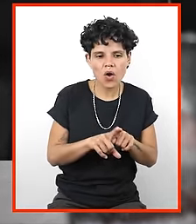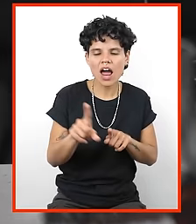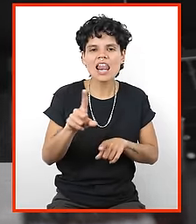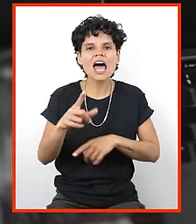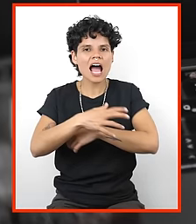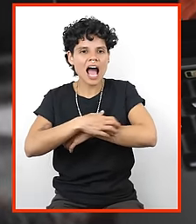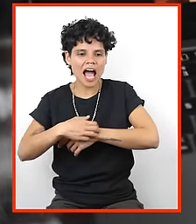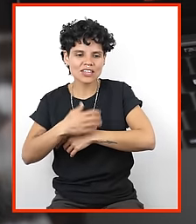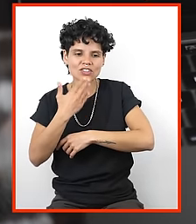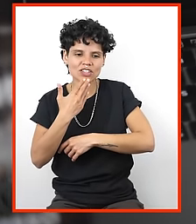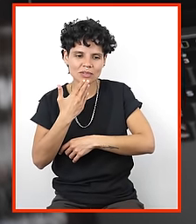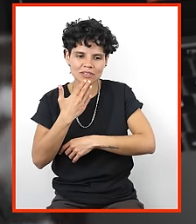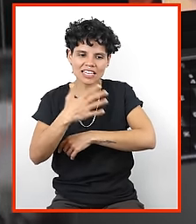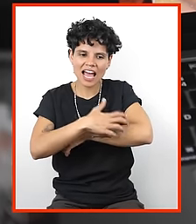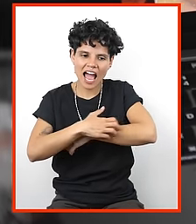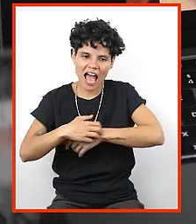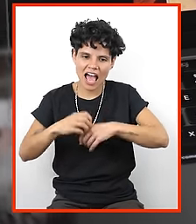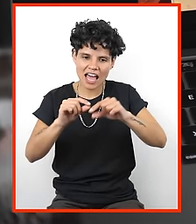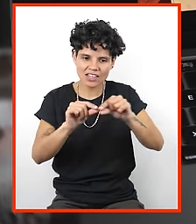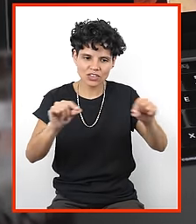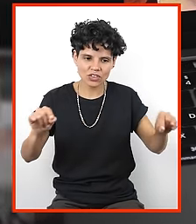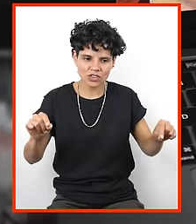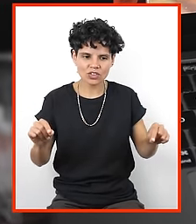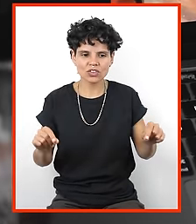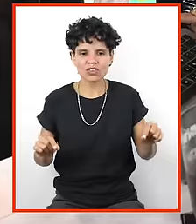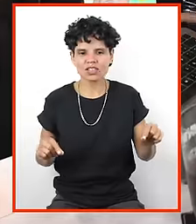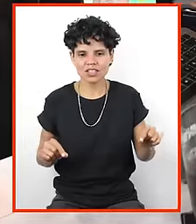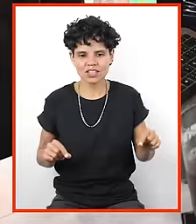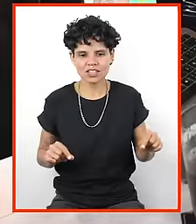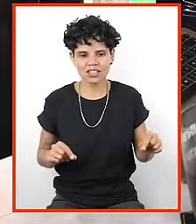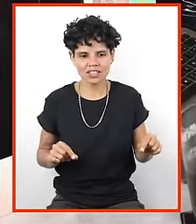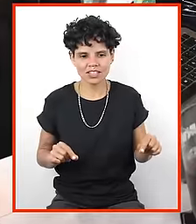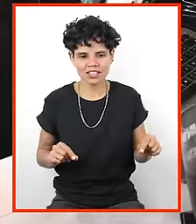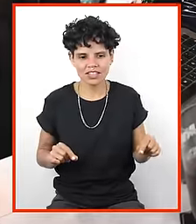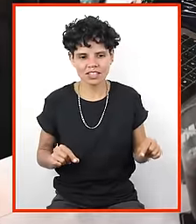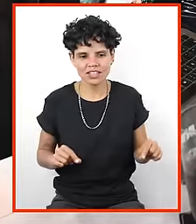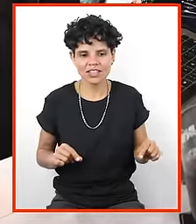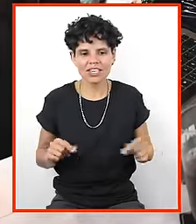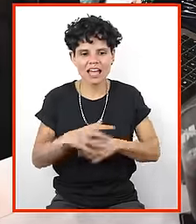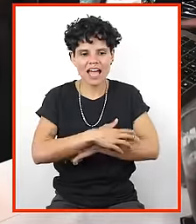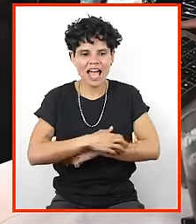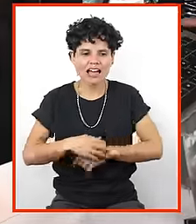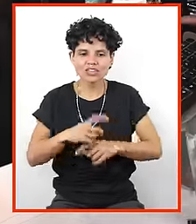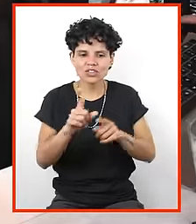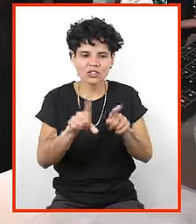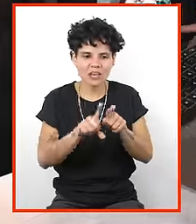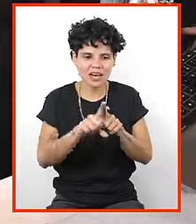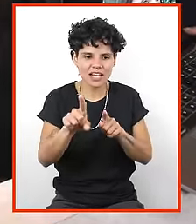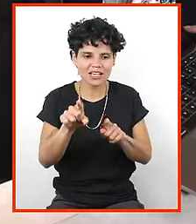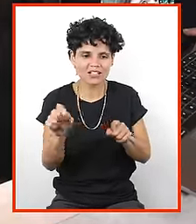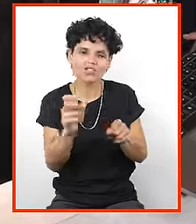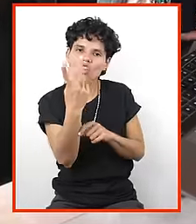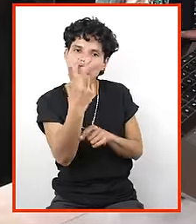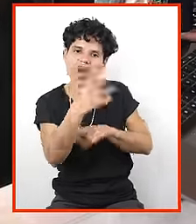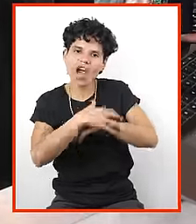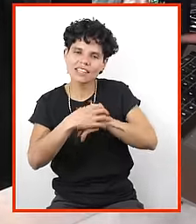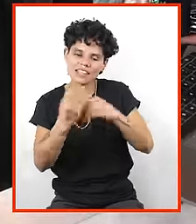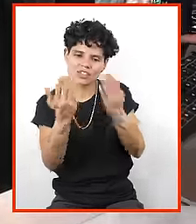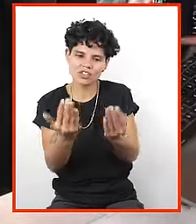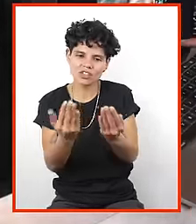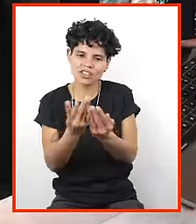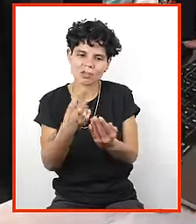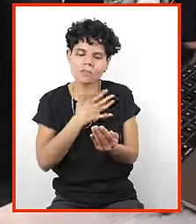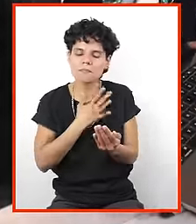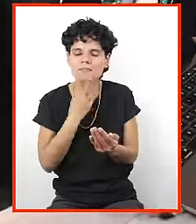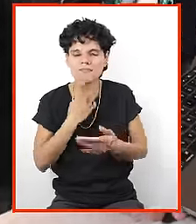gatos... No sé si igual, pero es genial. No, es que la perspectiva de los gatos, eso para mí es lo más importante. Bueno, estos dos gatitos que son mis gatitos